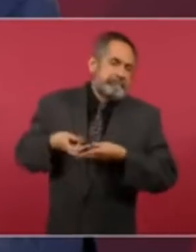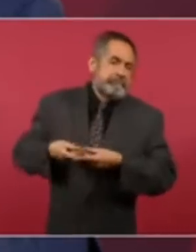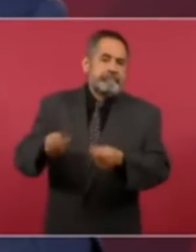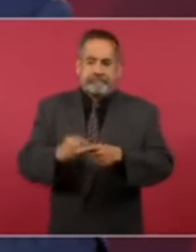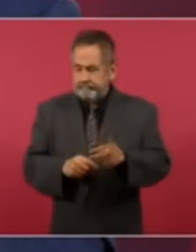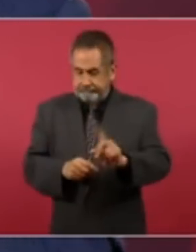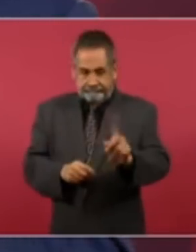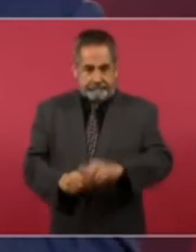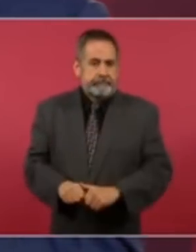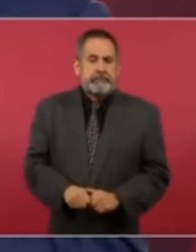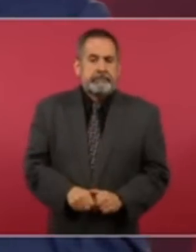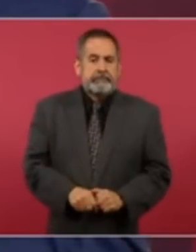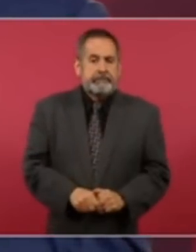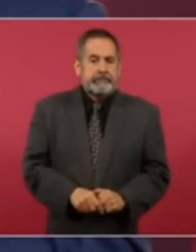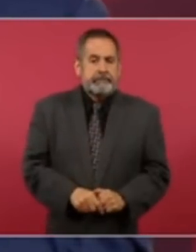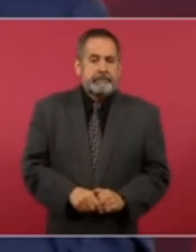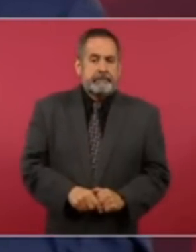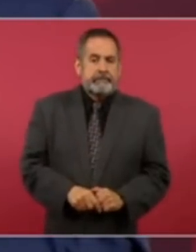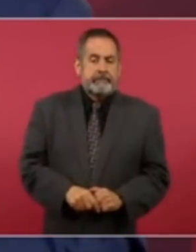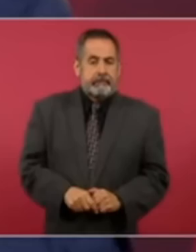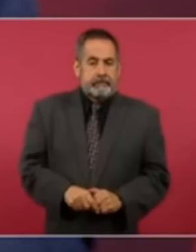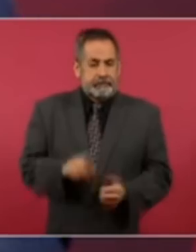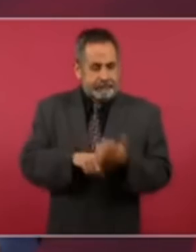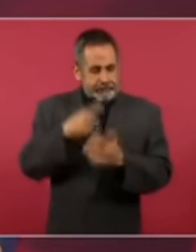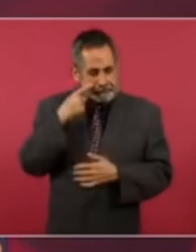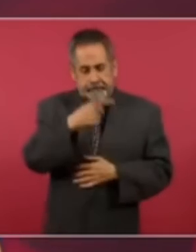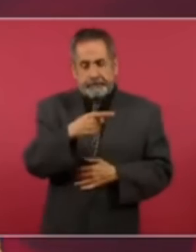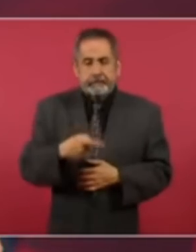Ya vieron que el presidente